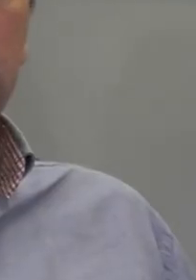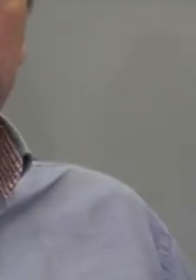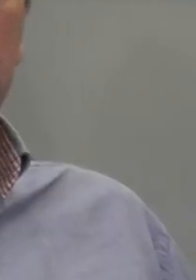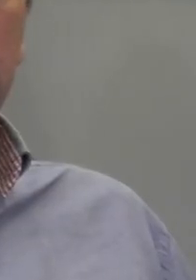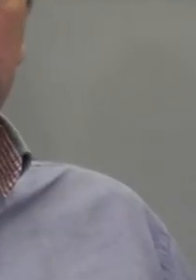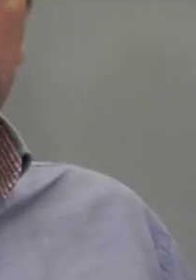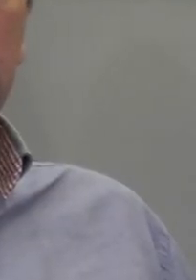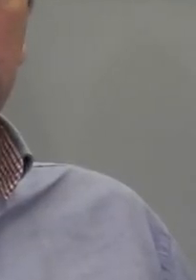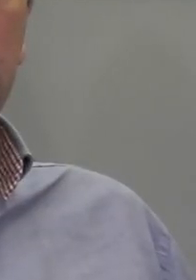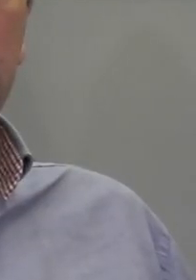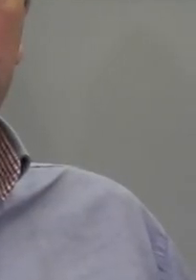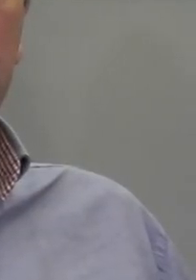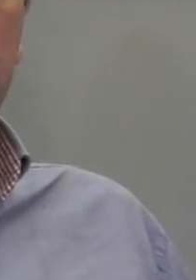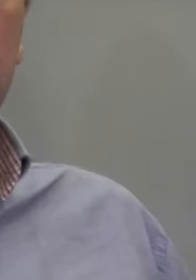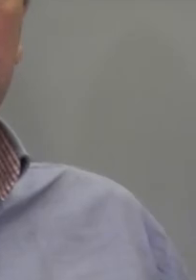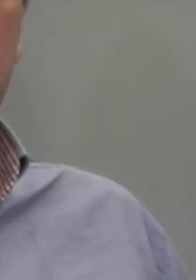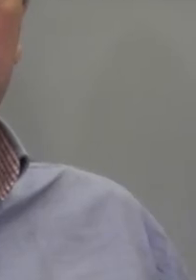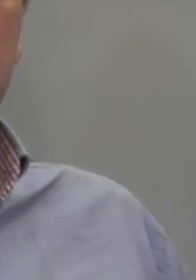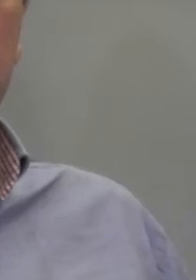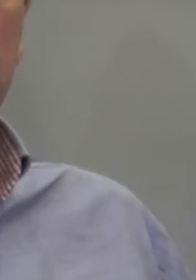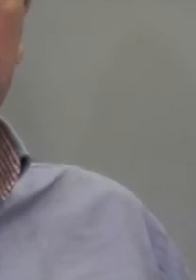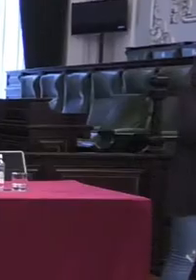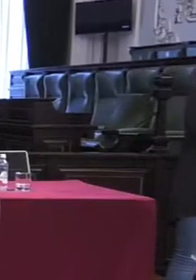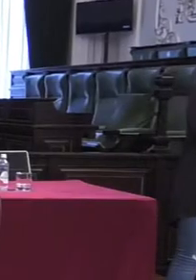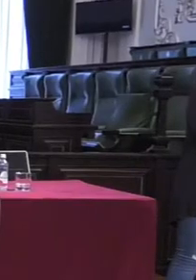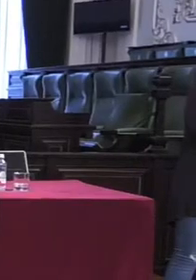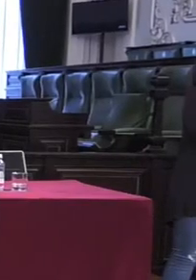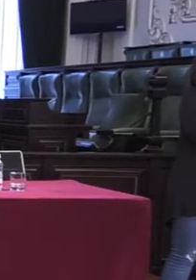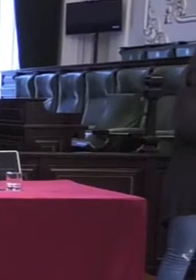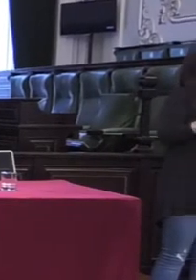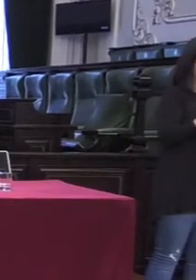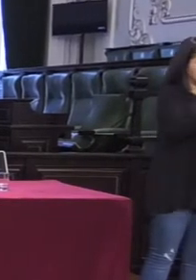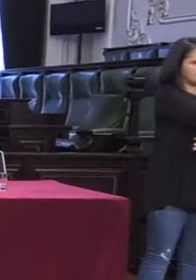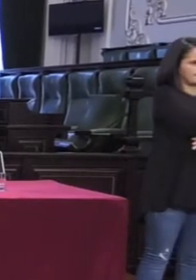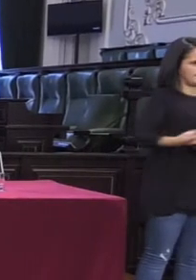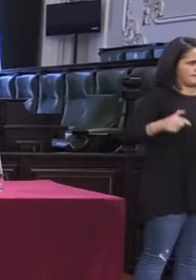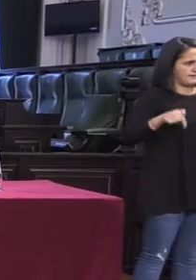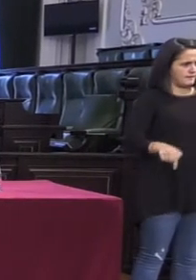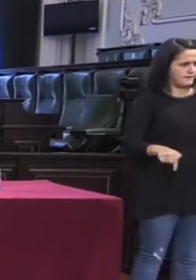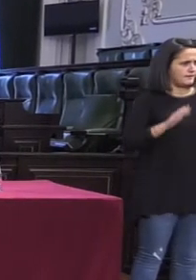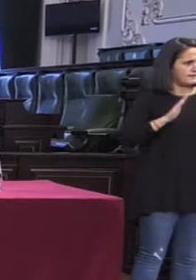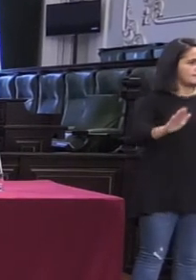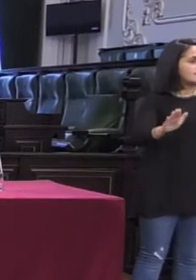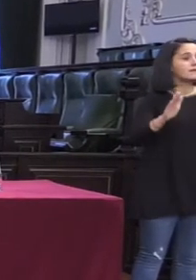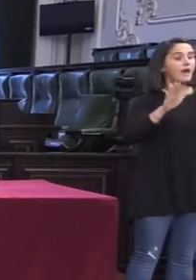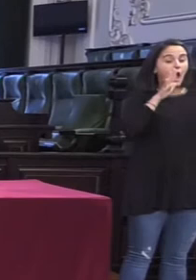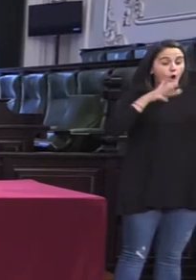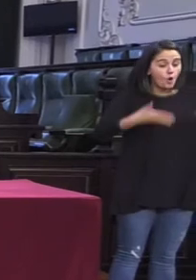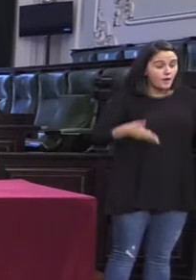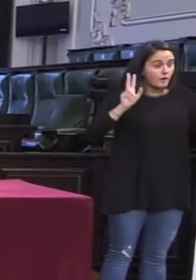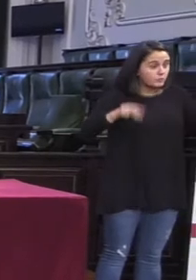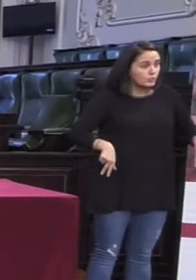de conseguir eso que quieres. Lo que eras te ha traído hasta este momento y lo que eres